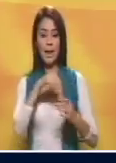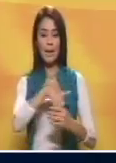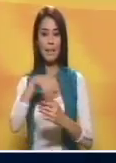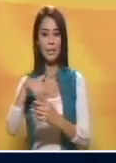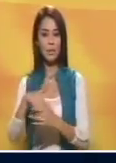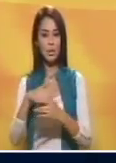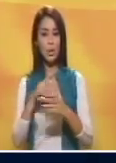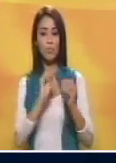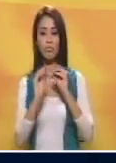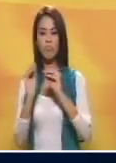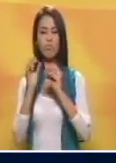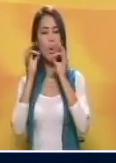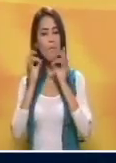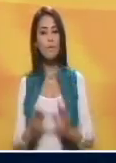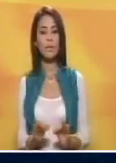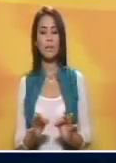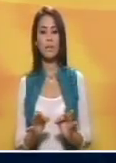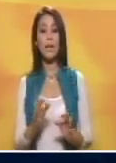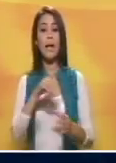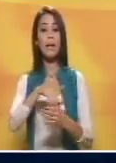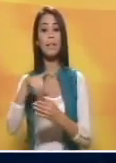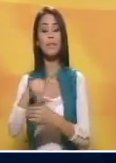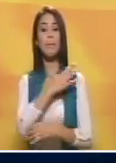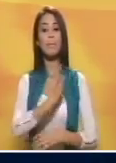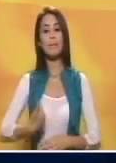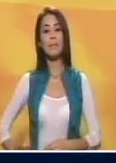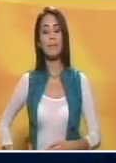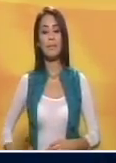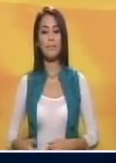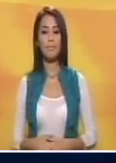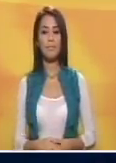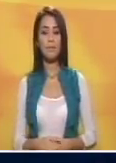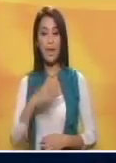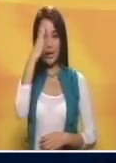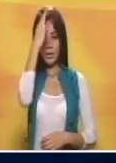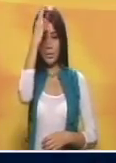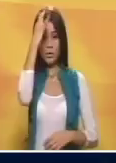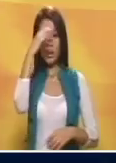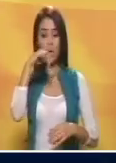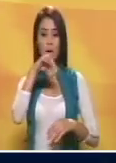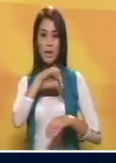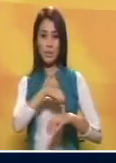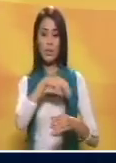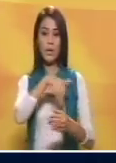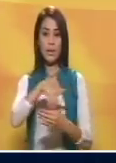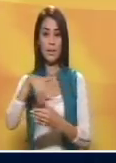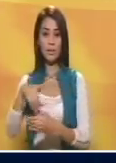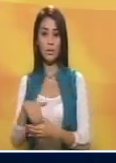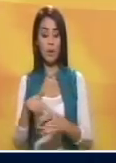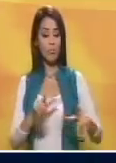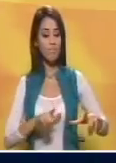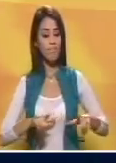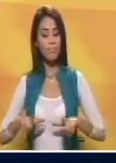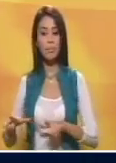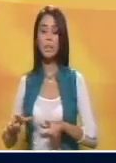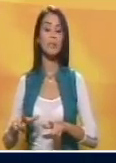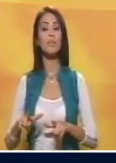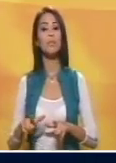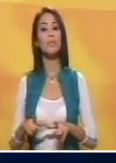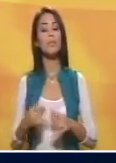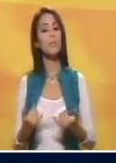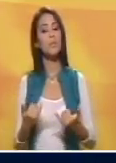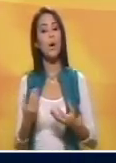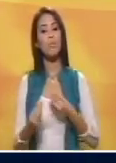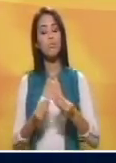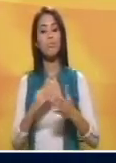está convocada es la elección presidencial. El Consejo Nacional Electoral está preparado y se está preparando para